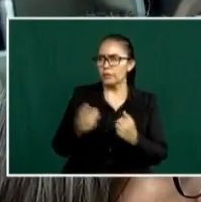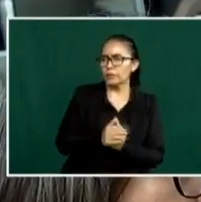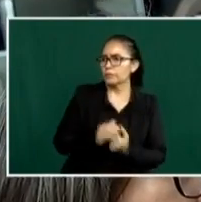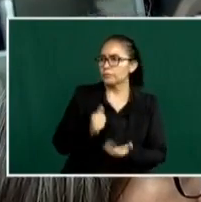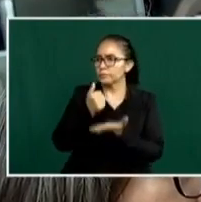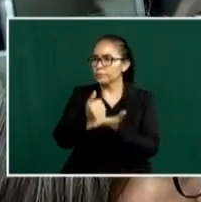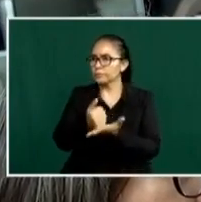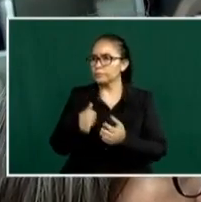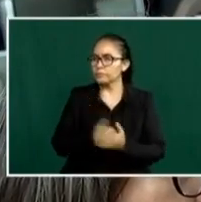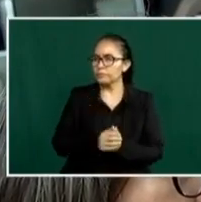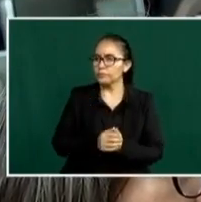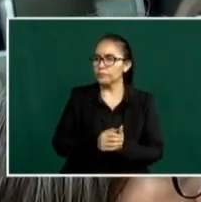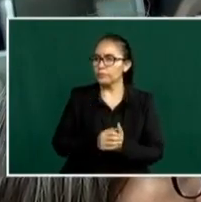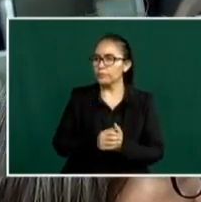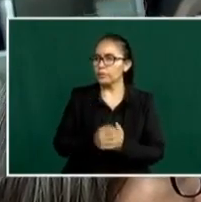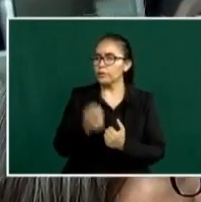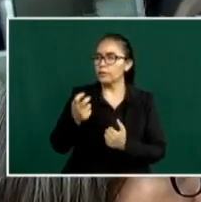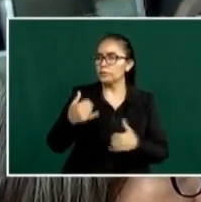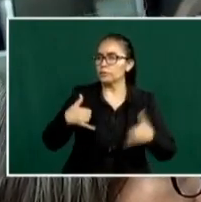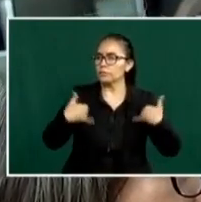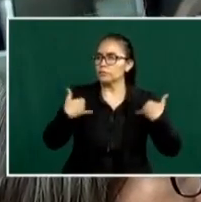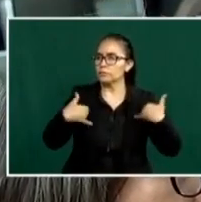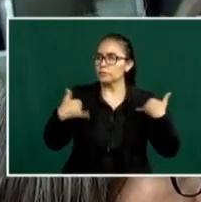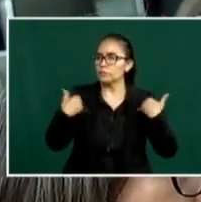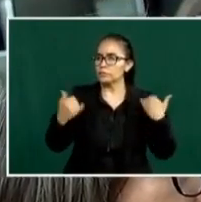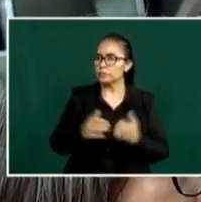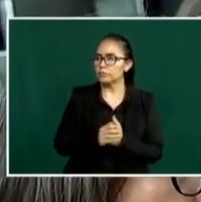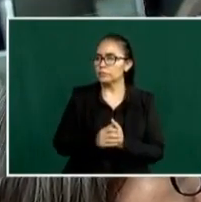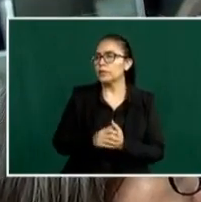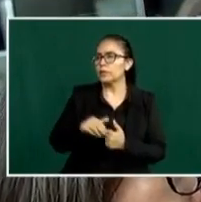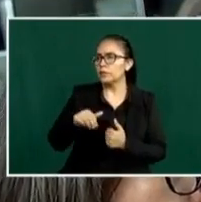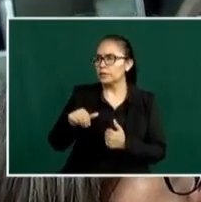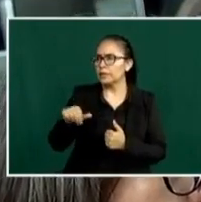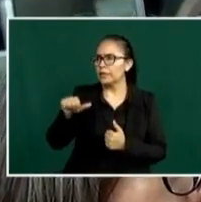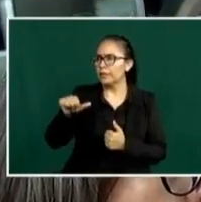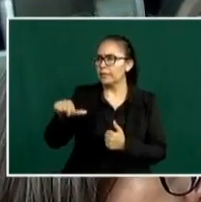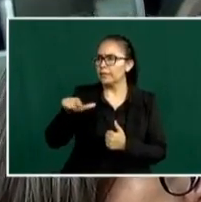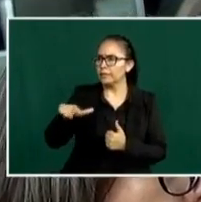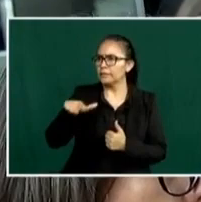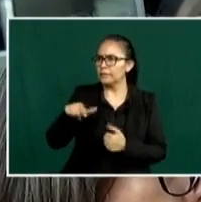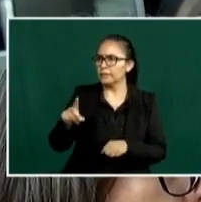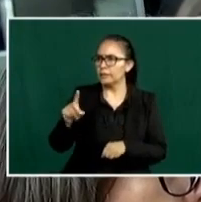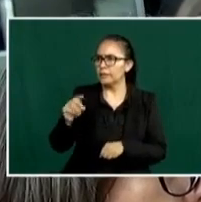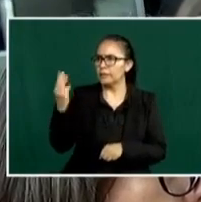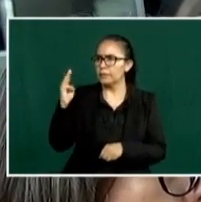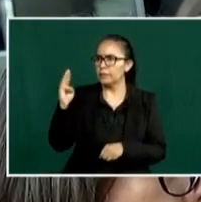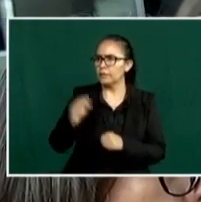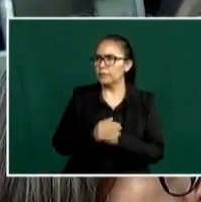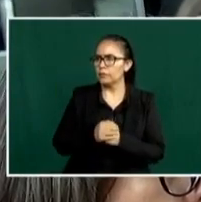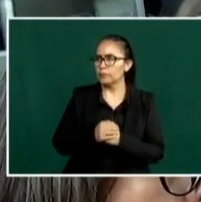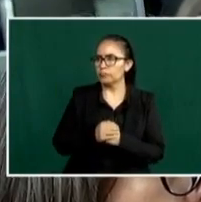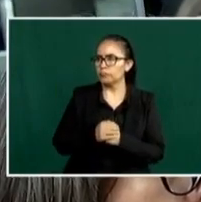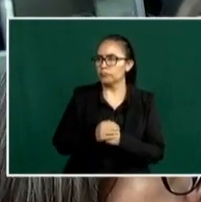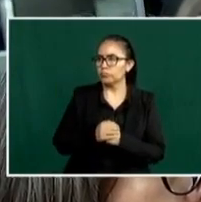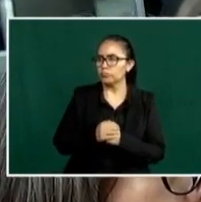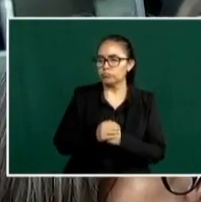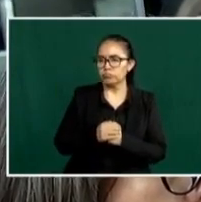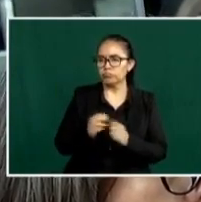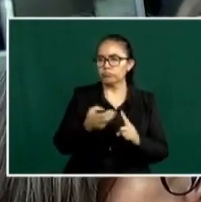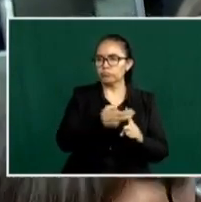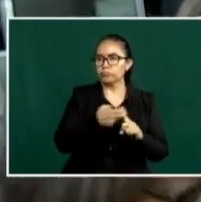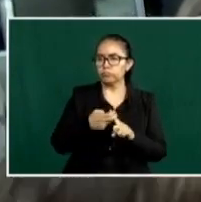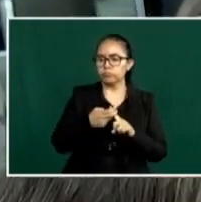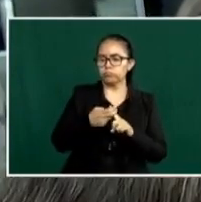fuera. Este muchacho, el día 17 de mayo, lo desaparecieron.